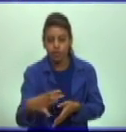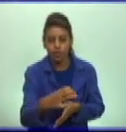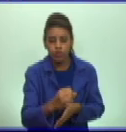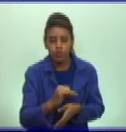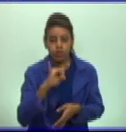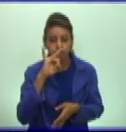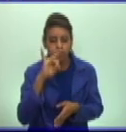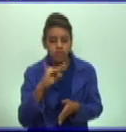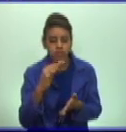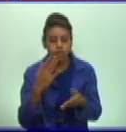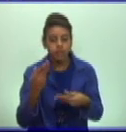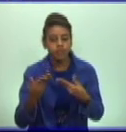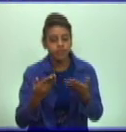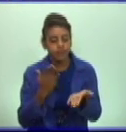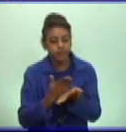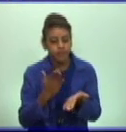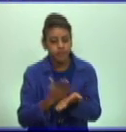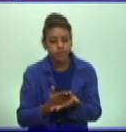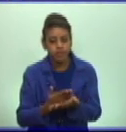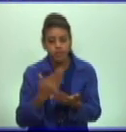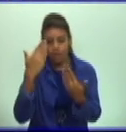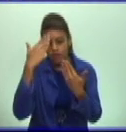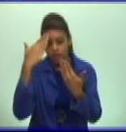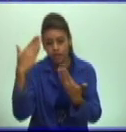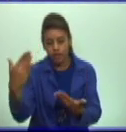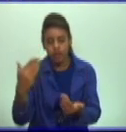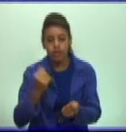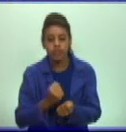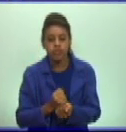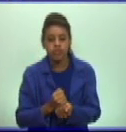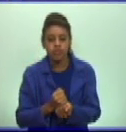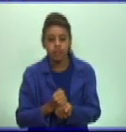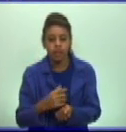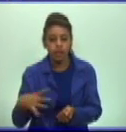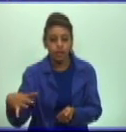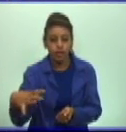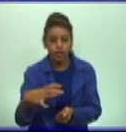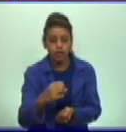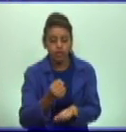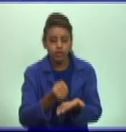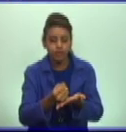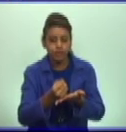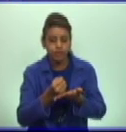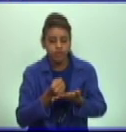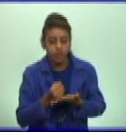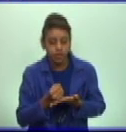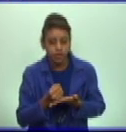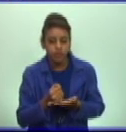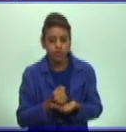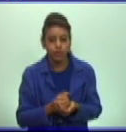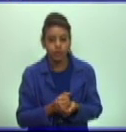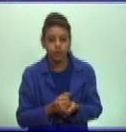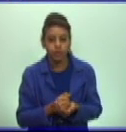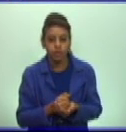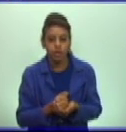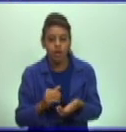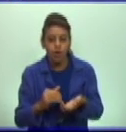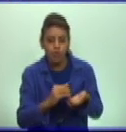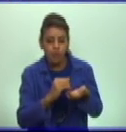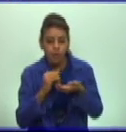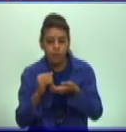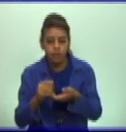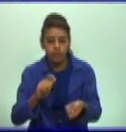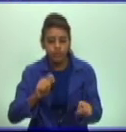7 intercambios. Agradecer de manera infinita la ayuda prestada por los compañeros del